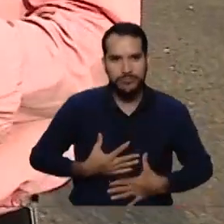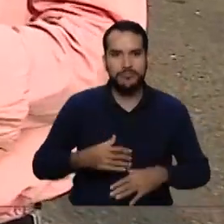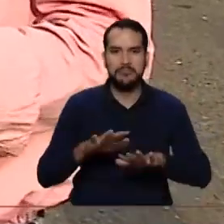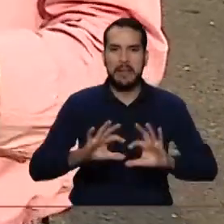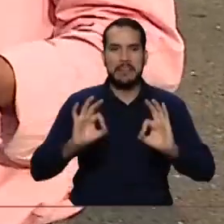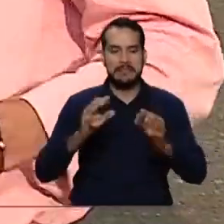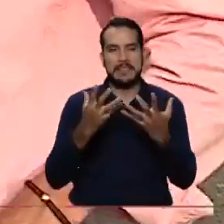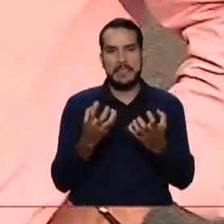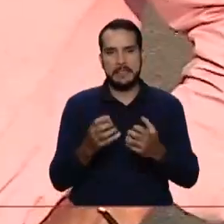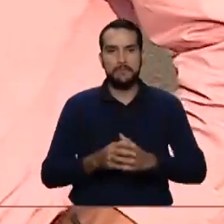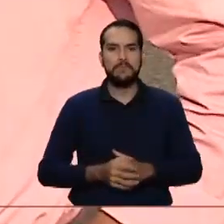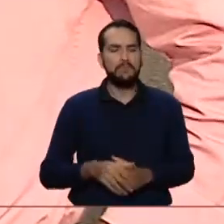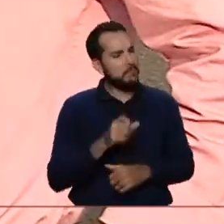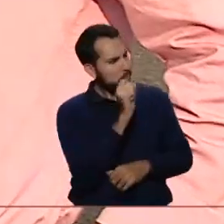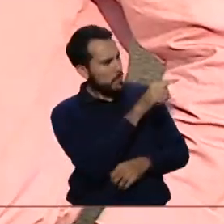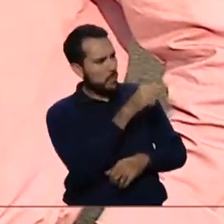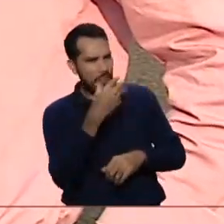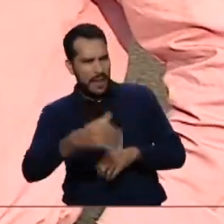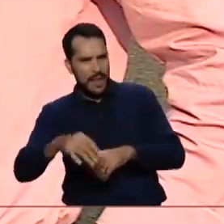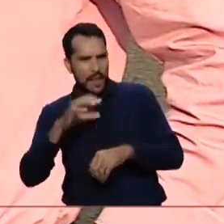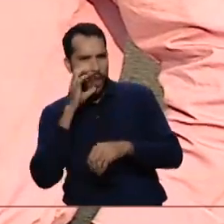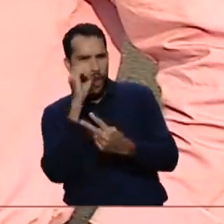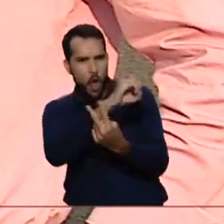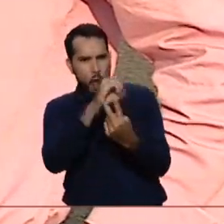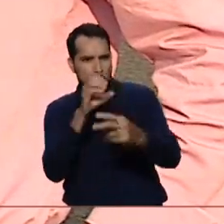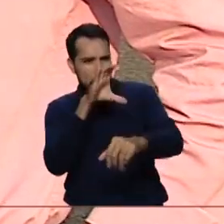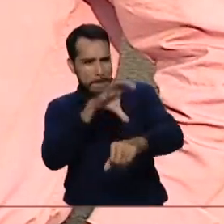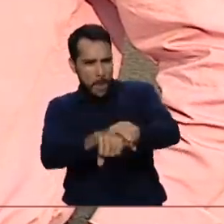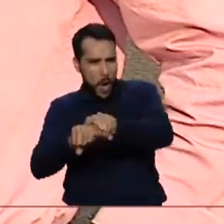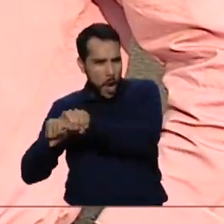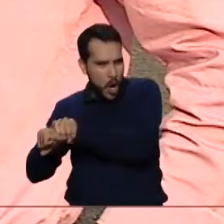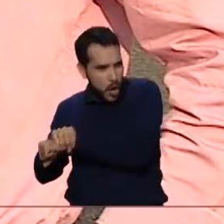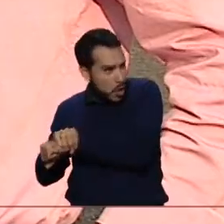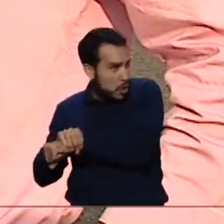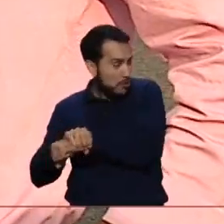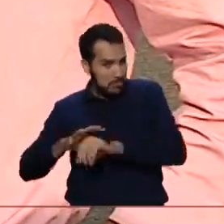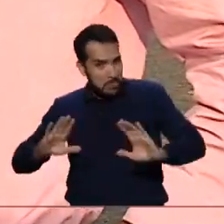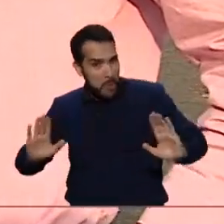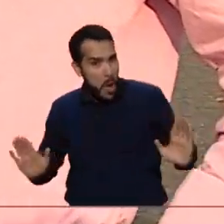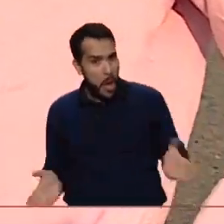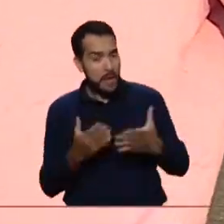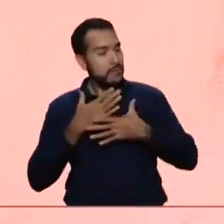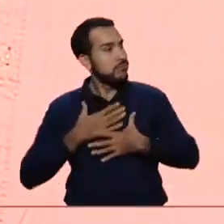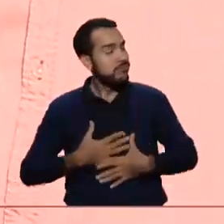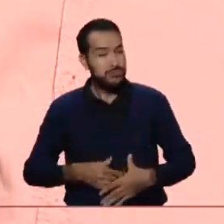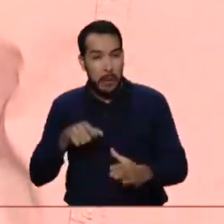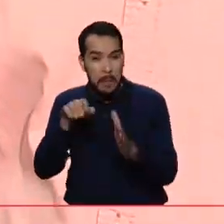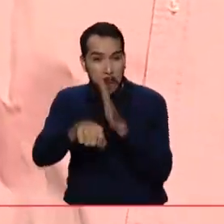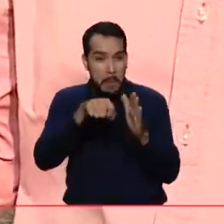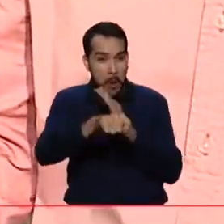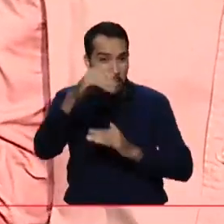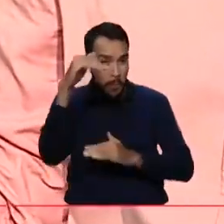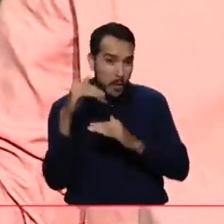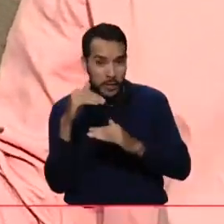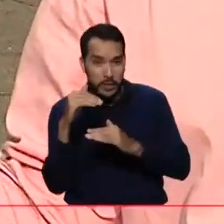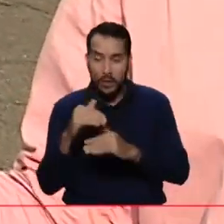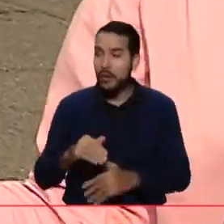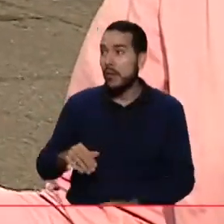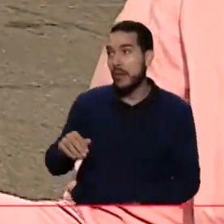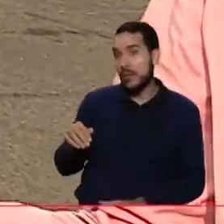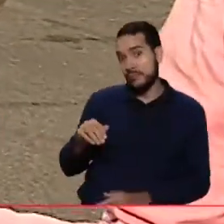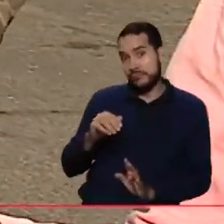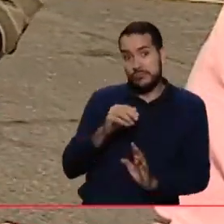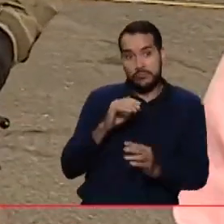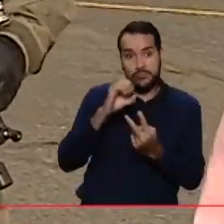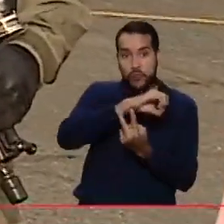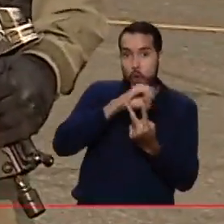crímenes, quizás homicidios? Indudablemente el rol de estas dos personas era ofrecer este servicio para hacer esa modificación de